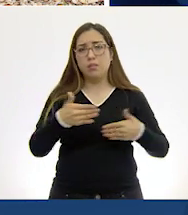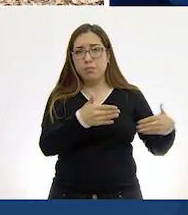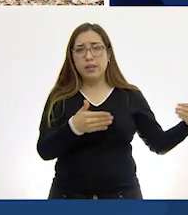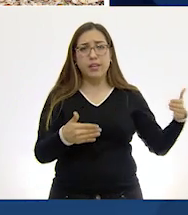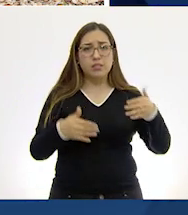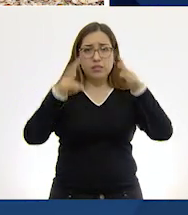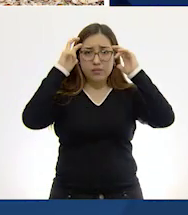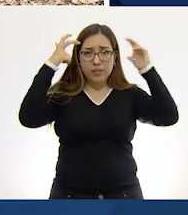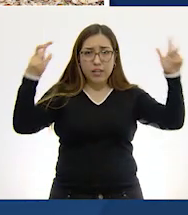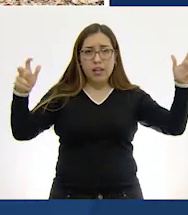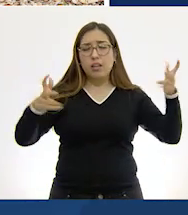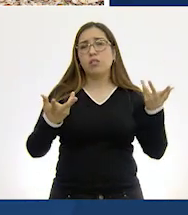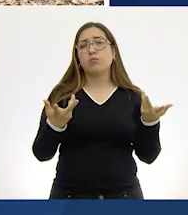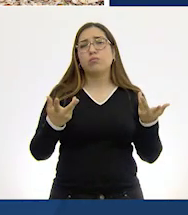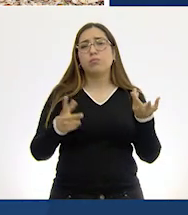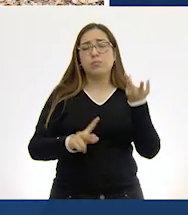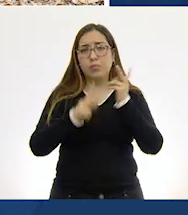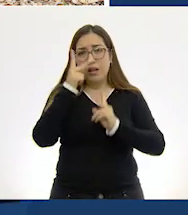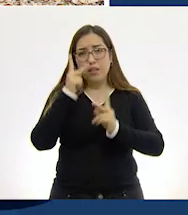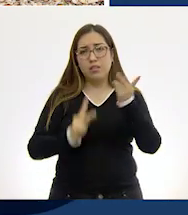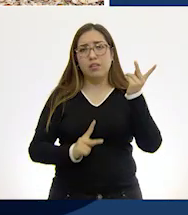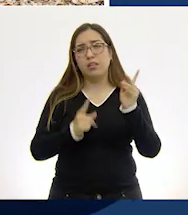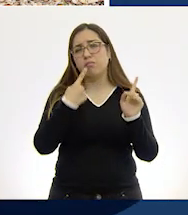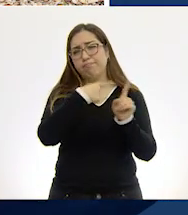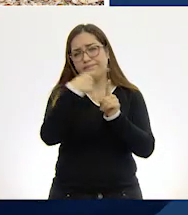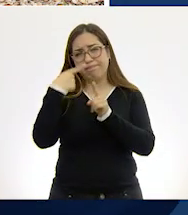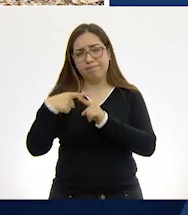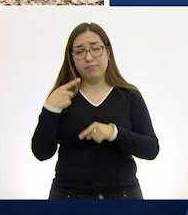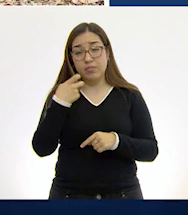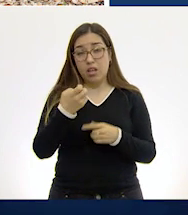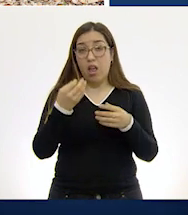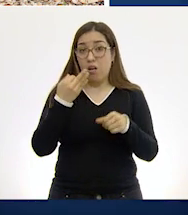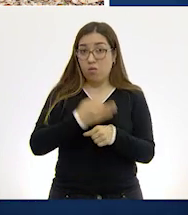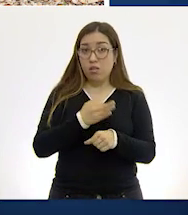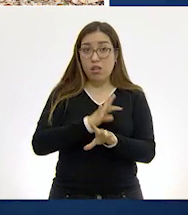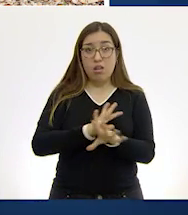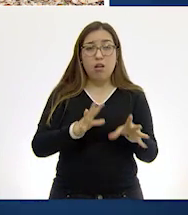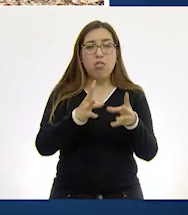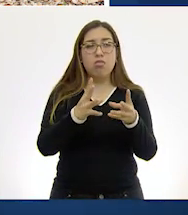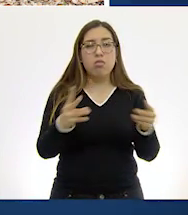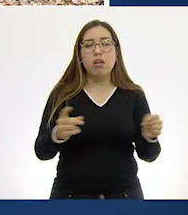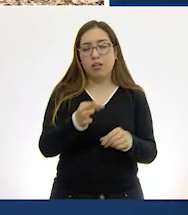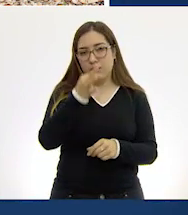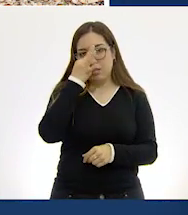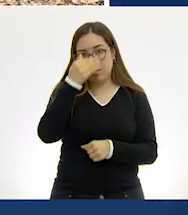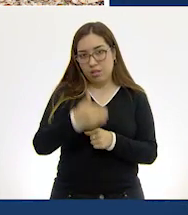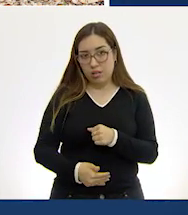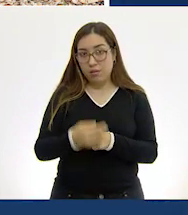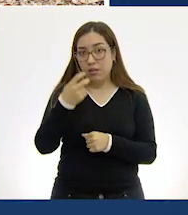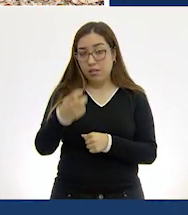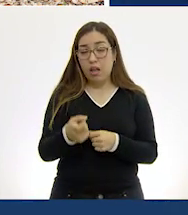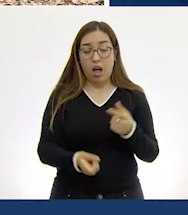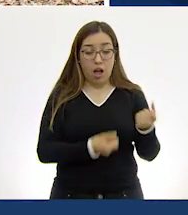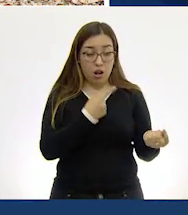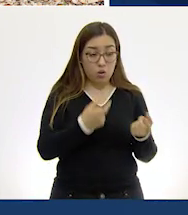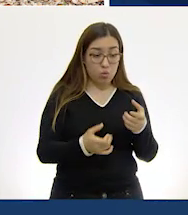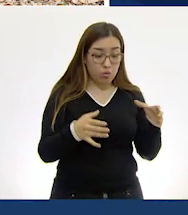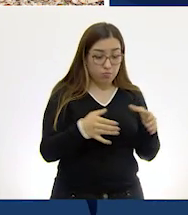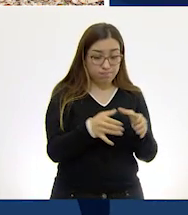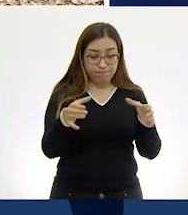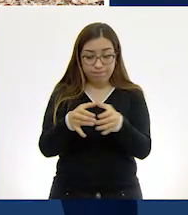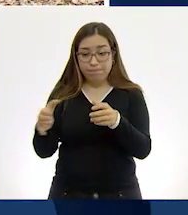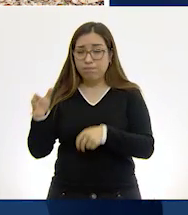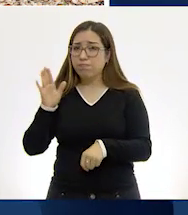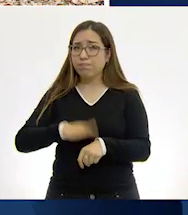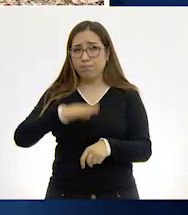cactos, orquídeas. Muchas de ellas ahora se encuentran en peligro de extinción. Algunas especies son más vulnerables que otras a